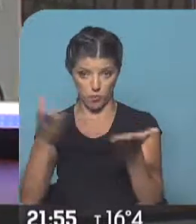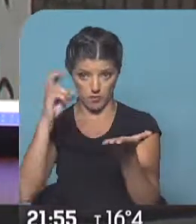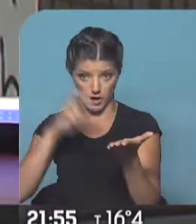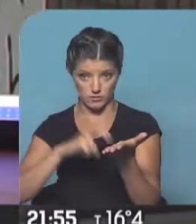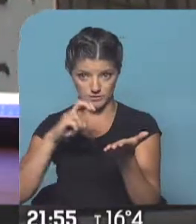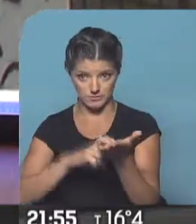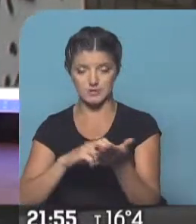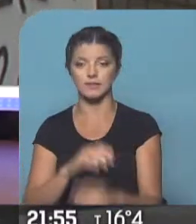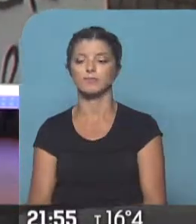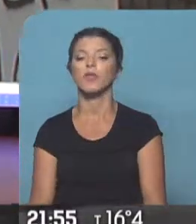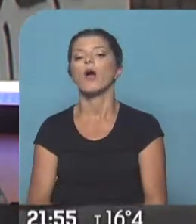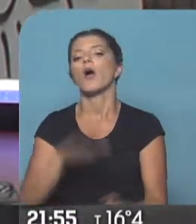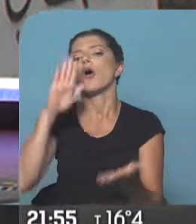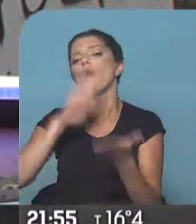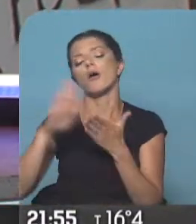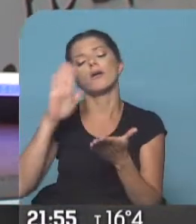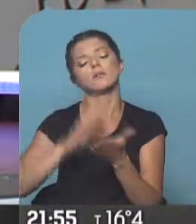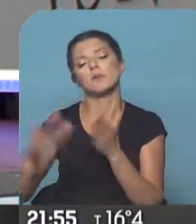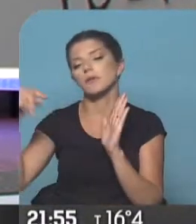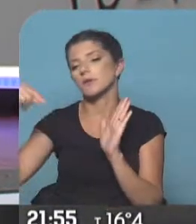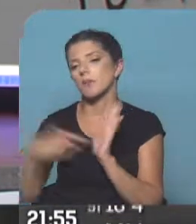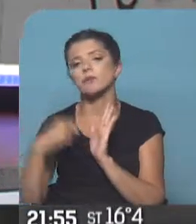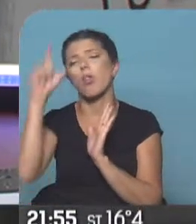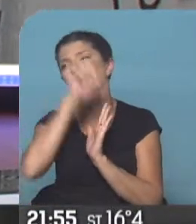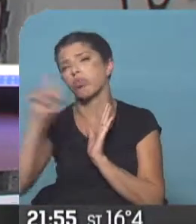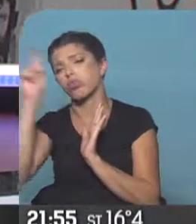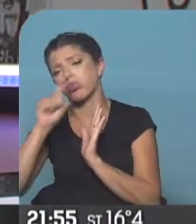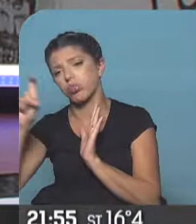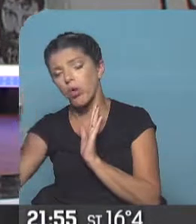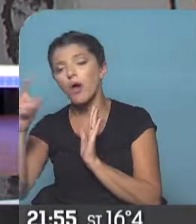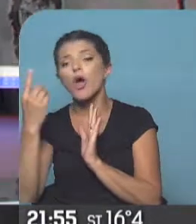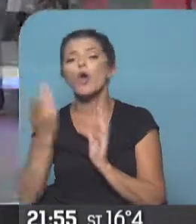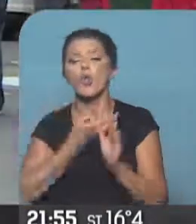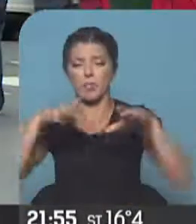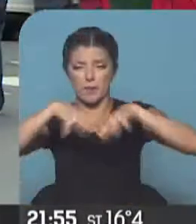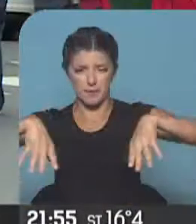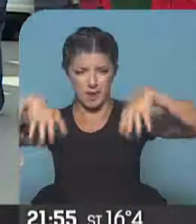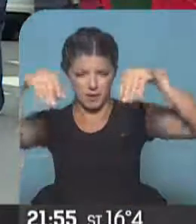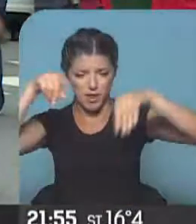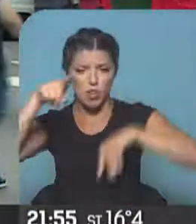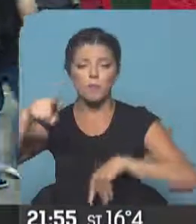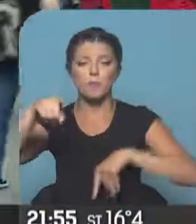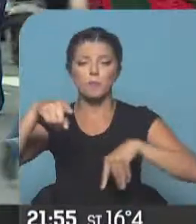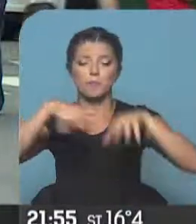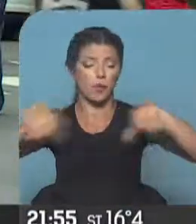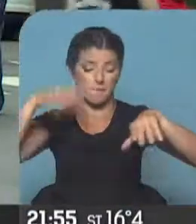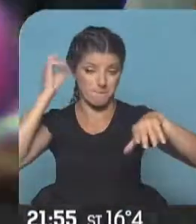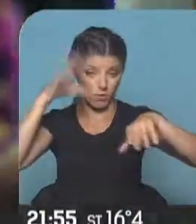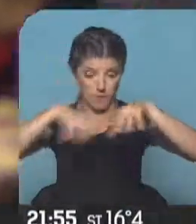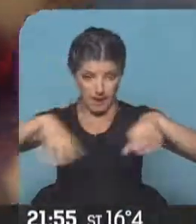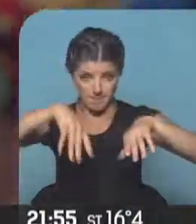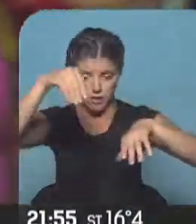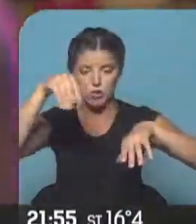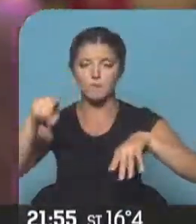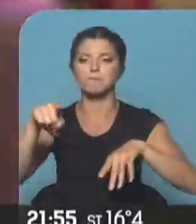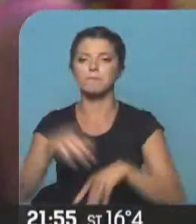otra vez el microcentro porteño con pintadas, concretamente la fachada del Cabildo. Esto tiene que ver con cerca de un centenar